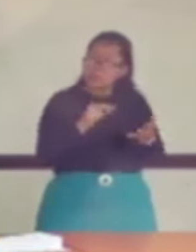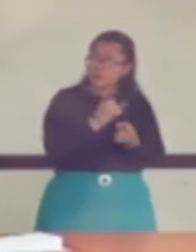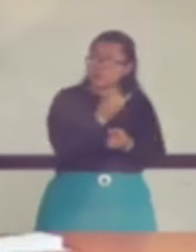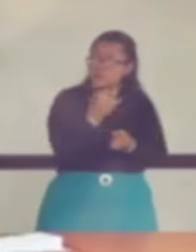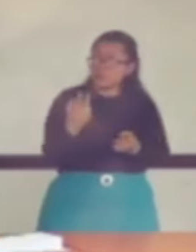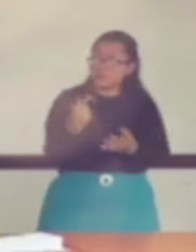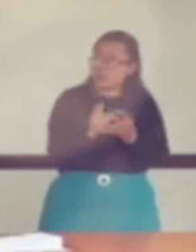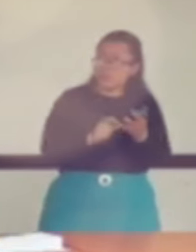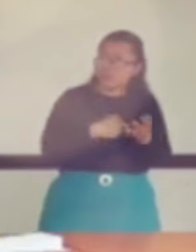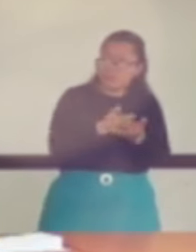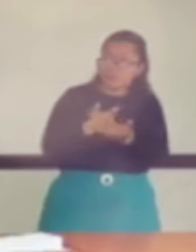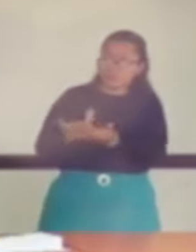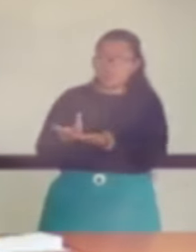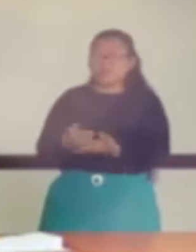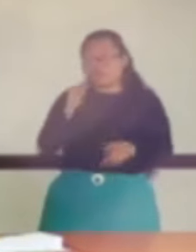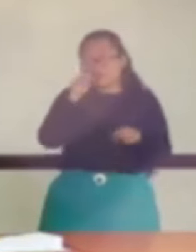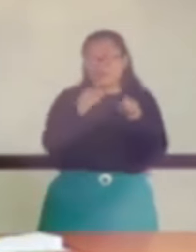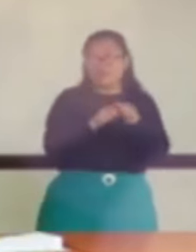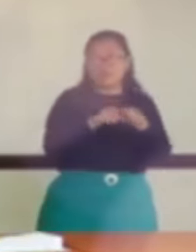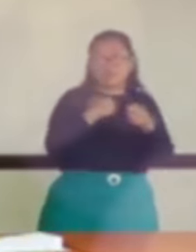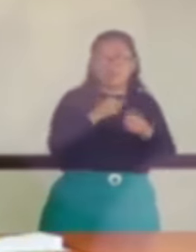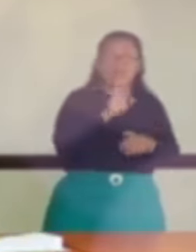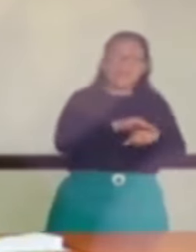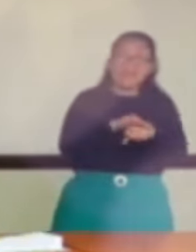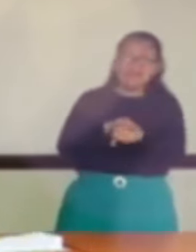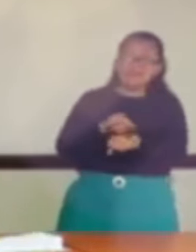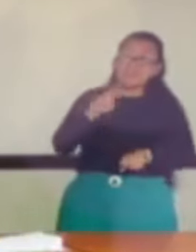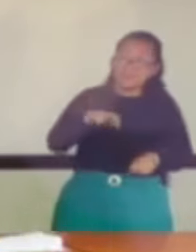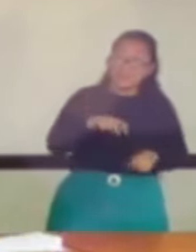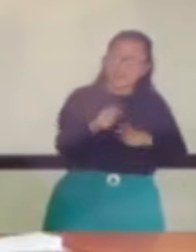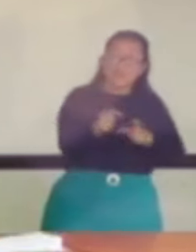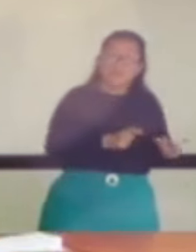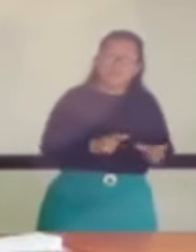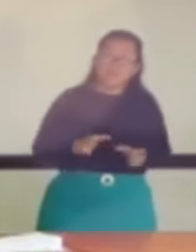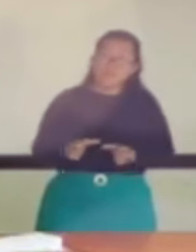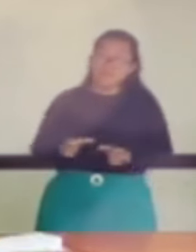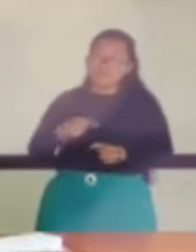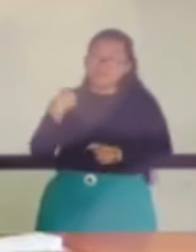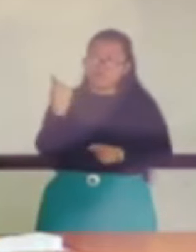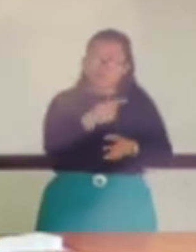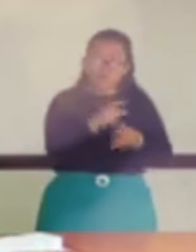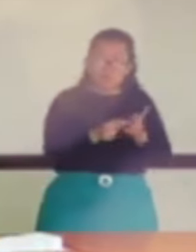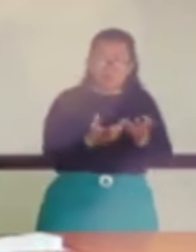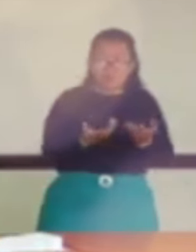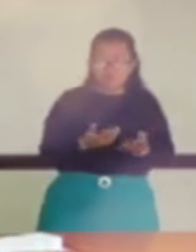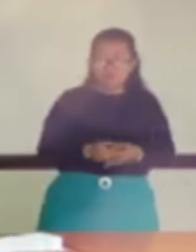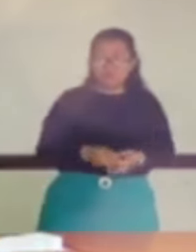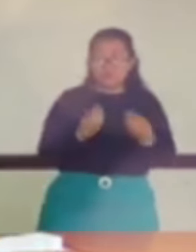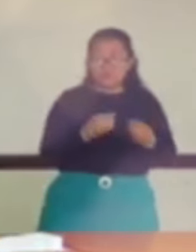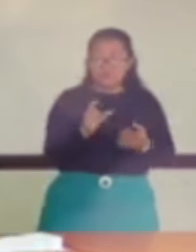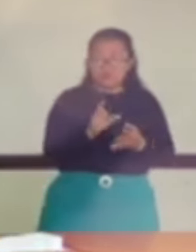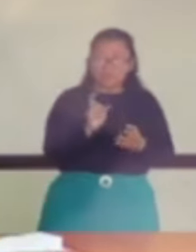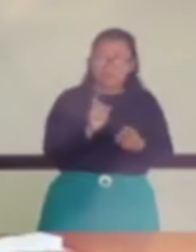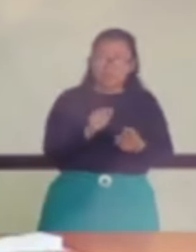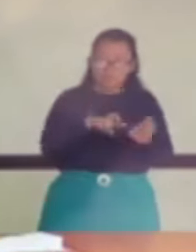los documentos. También se les hizo saber la necesidad de que llevaran controles automatizados de los inventarios. Muchos de ellos lo llevaban